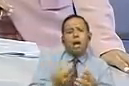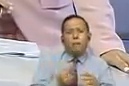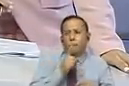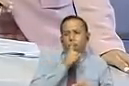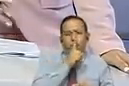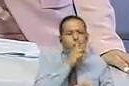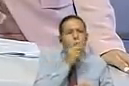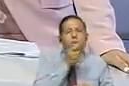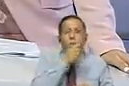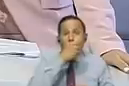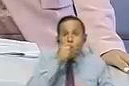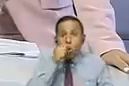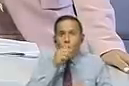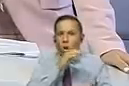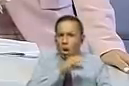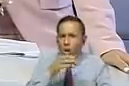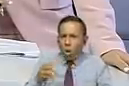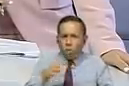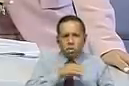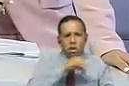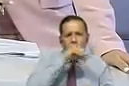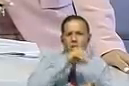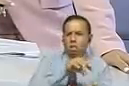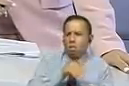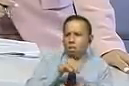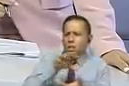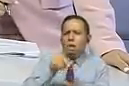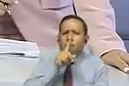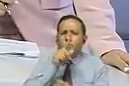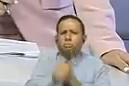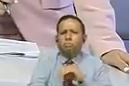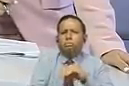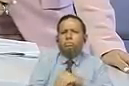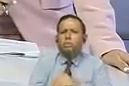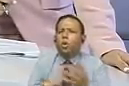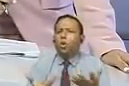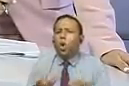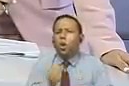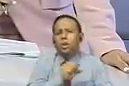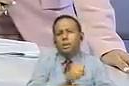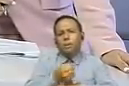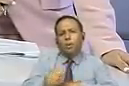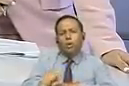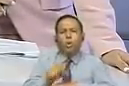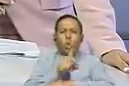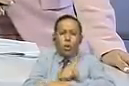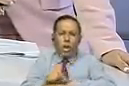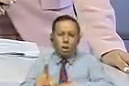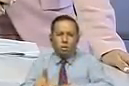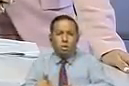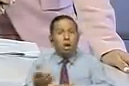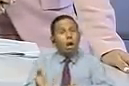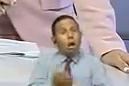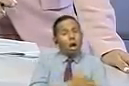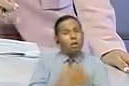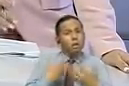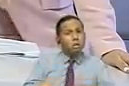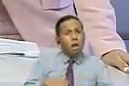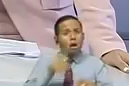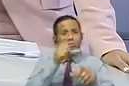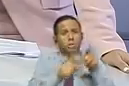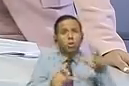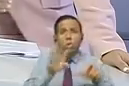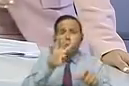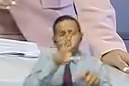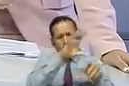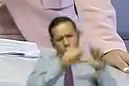Adaule. La semana pasada aprehendieron a 4 hombres y una mujer extranjera pertenecientes a la organización Los Lobos con